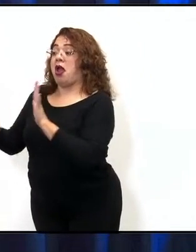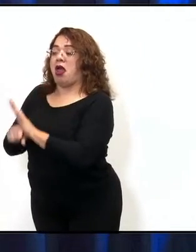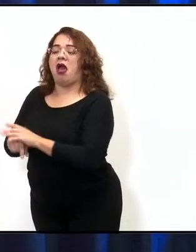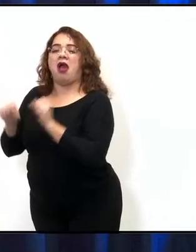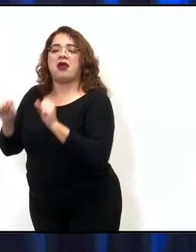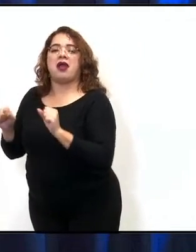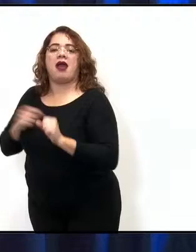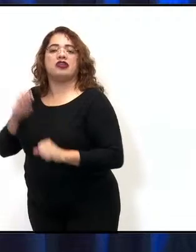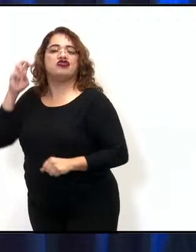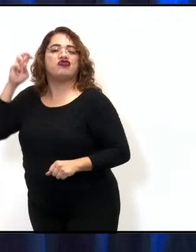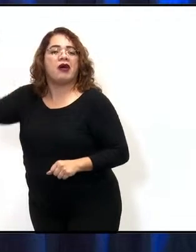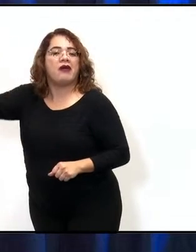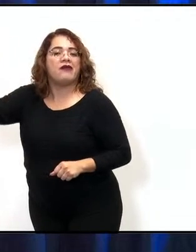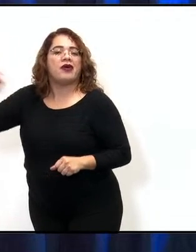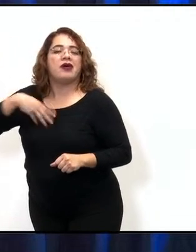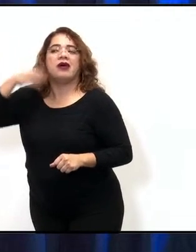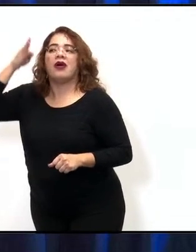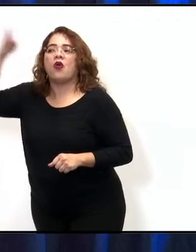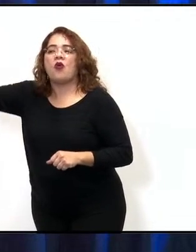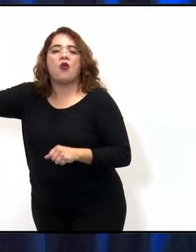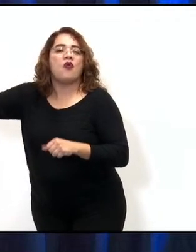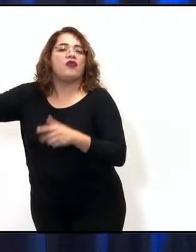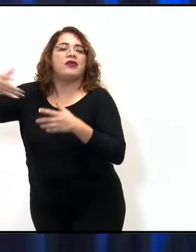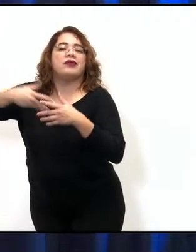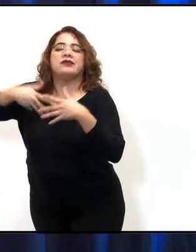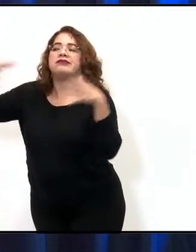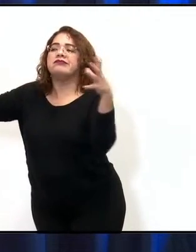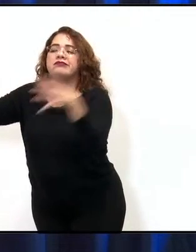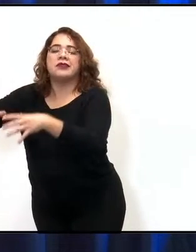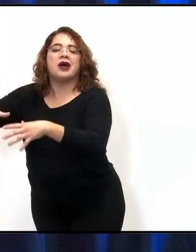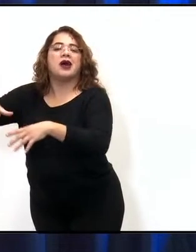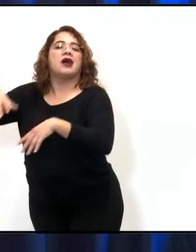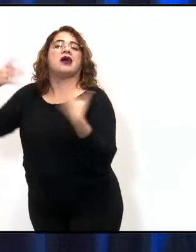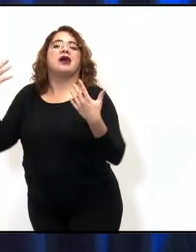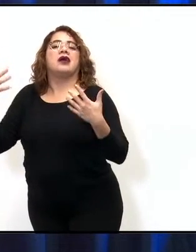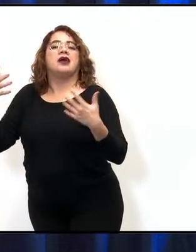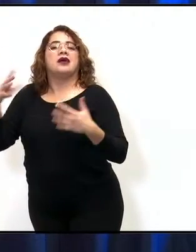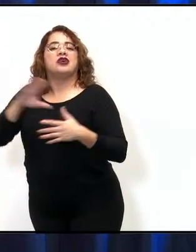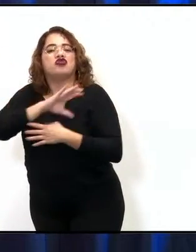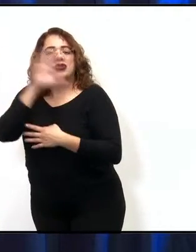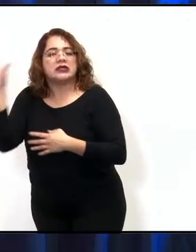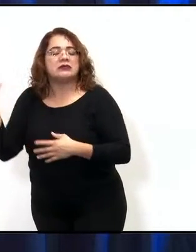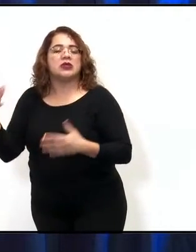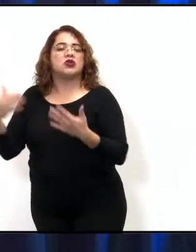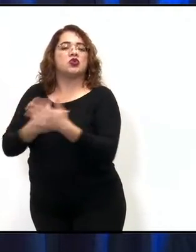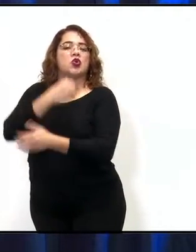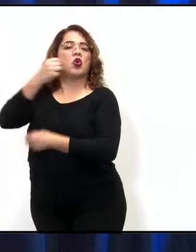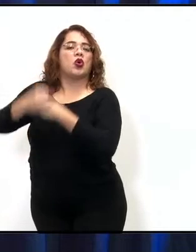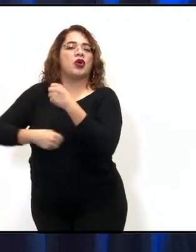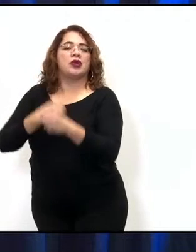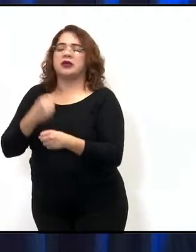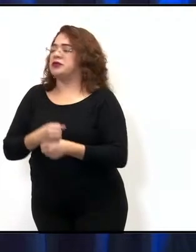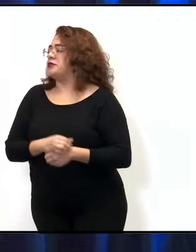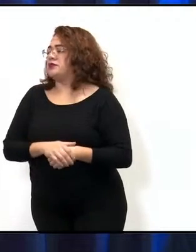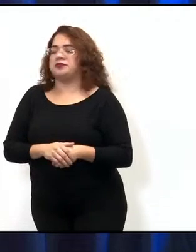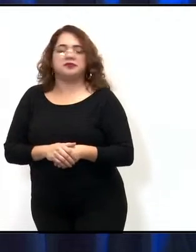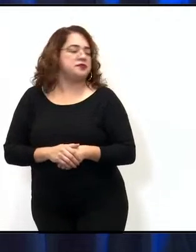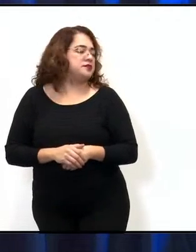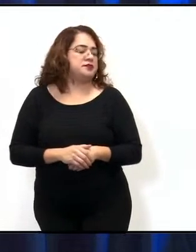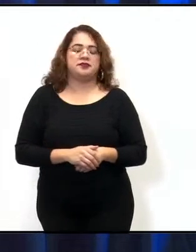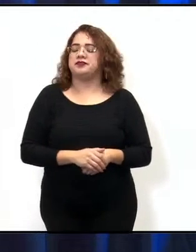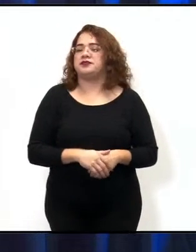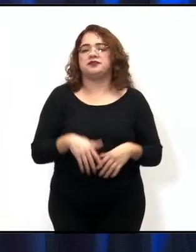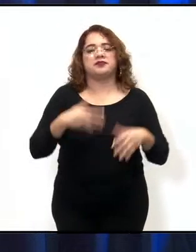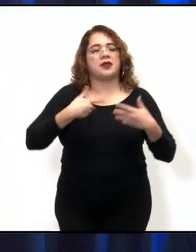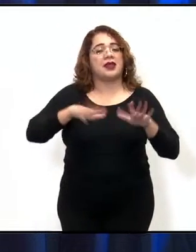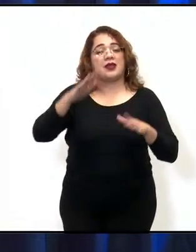y reunirse durante las vacaciones, durante Navidad y Año Nuevo. Queremos recordarle a todos ustedes que así no